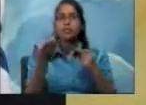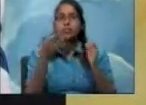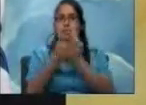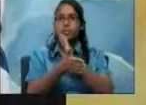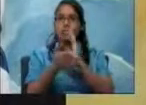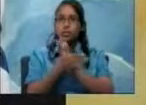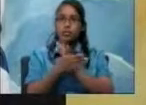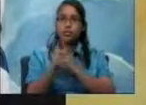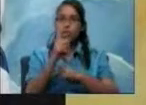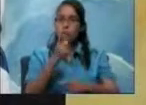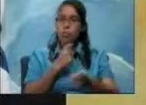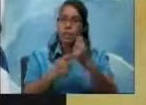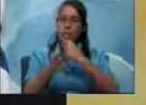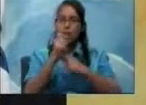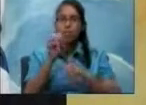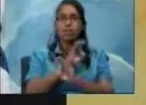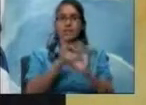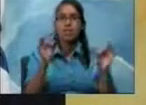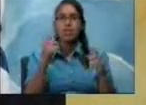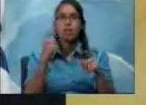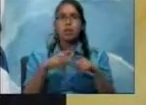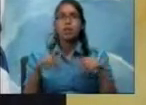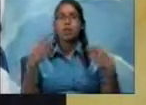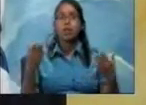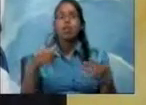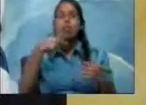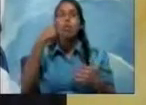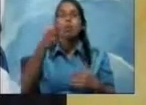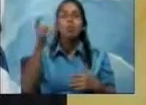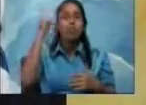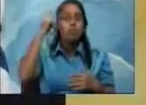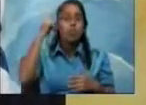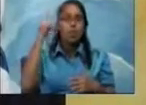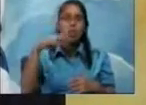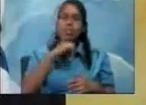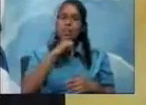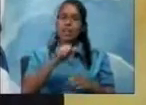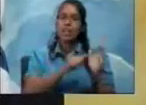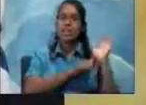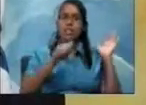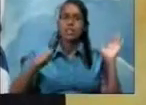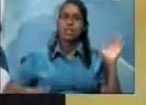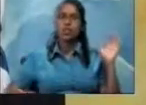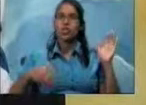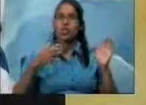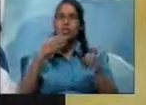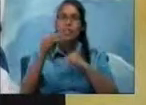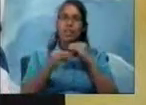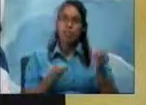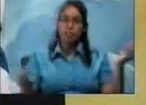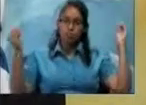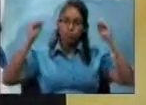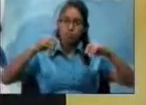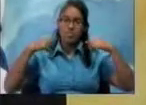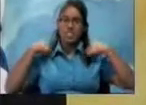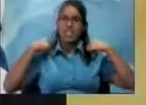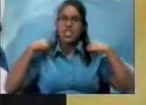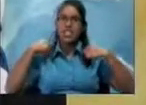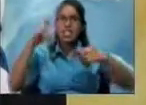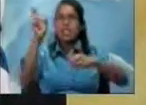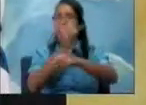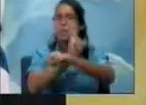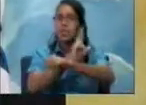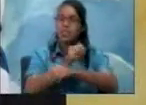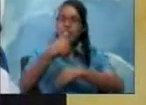no pescaron nada pero qué otra cosa cuando supieron que era el señor Qué hizo Pedro se ó la ropa inmediatamente Se